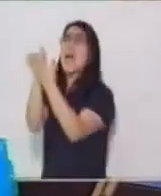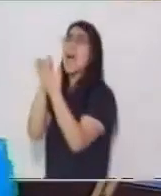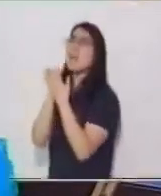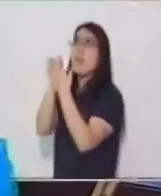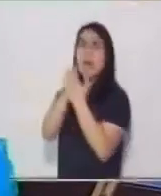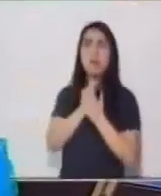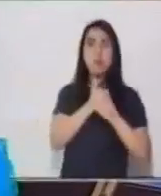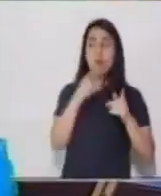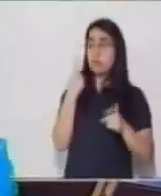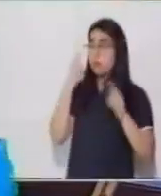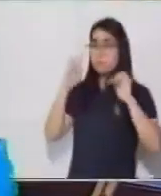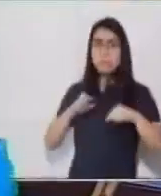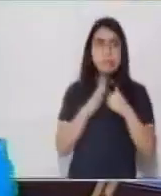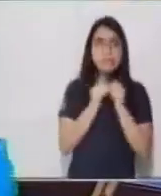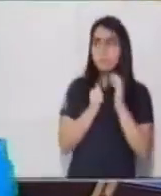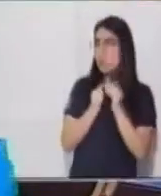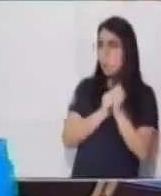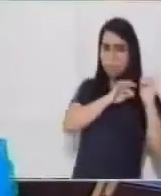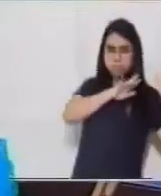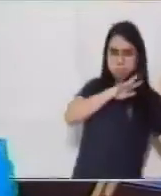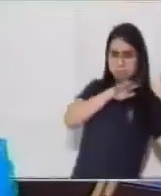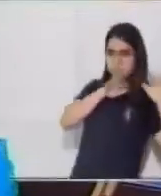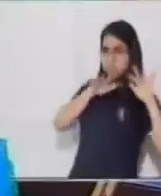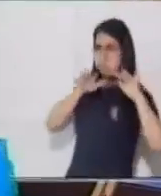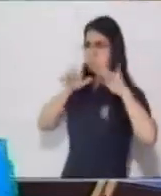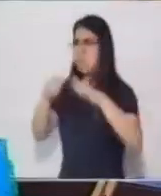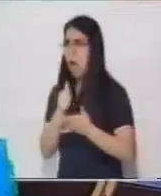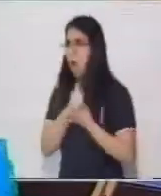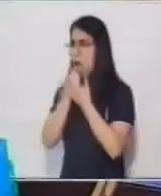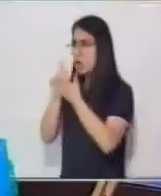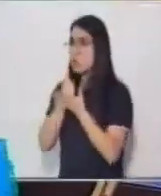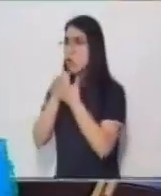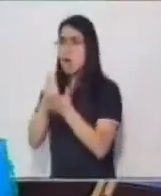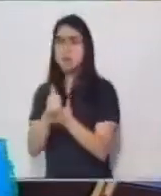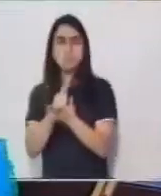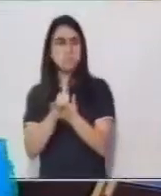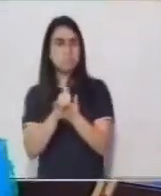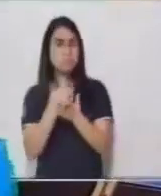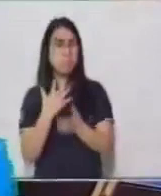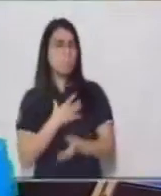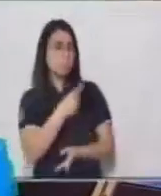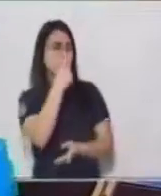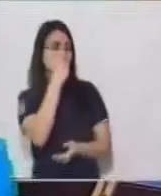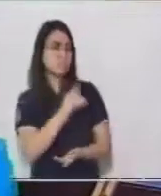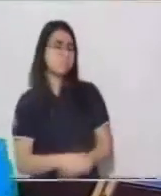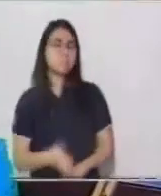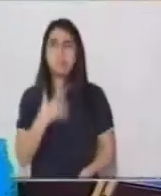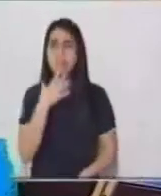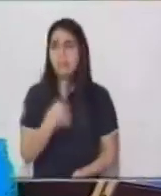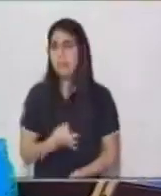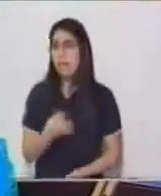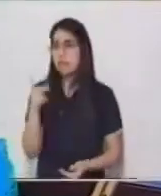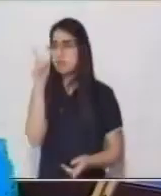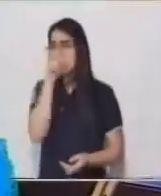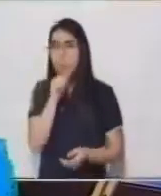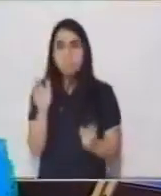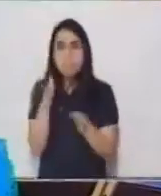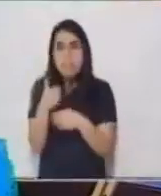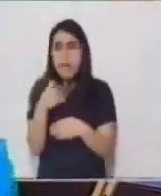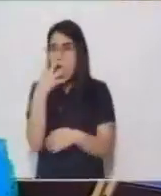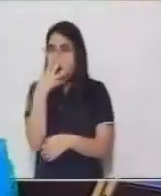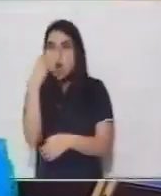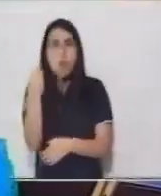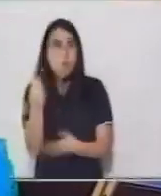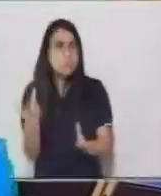las mentiras del pastorcito. Un día el lobo verdaderamente llegó y empezó a